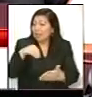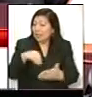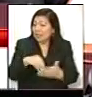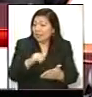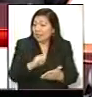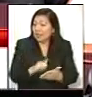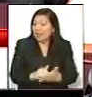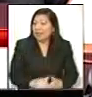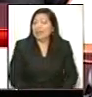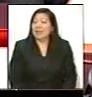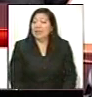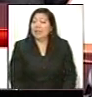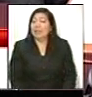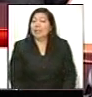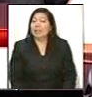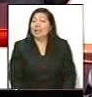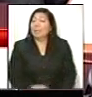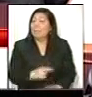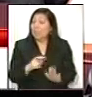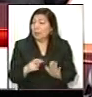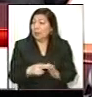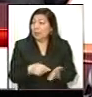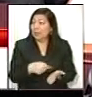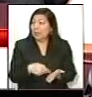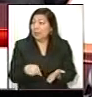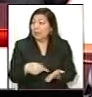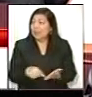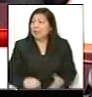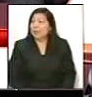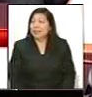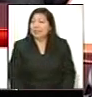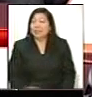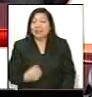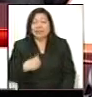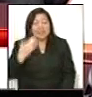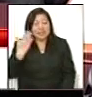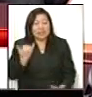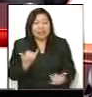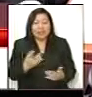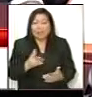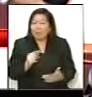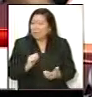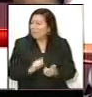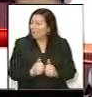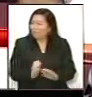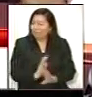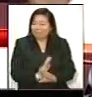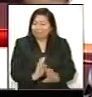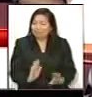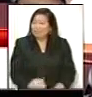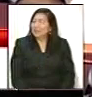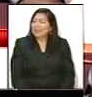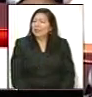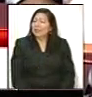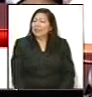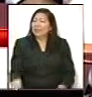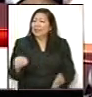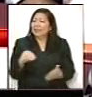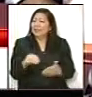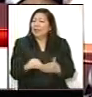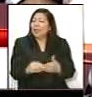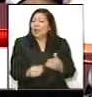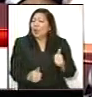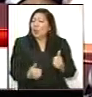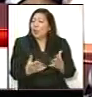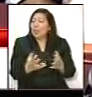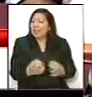planteado, digamos, en los proyectos que ha enviado. Y sabemos que esa posición no lo va a cambiar. Es una posición en la cual